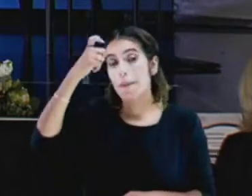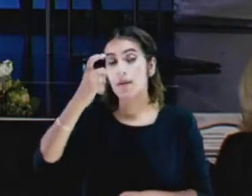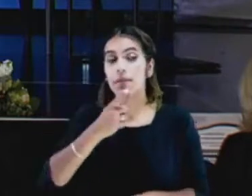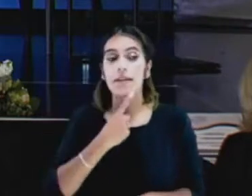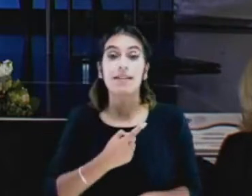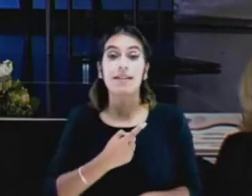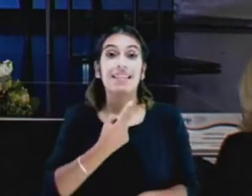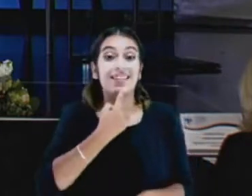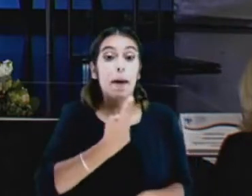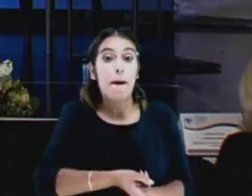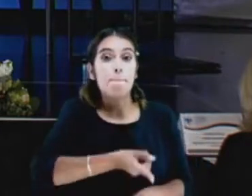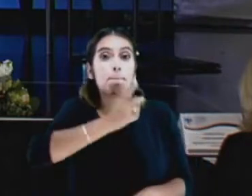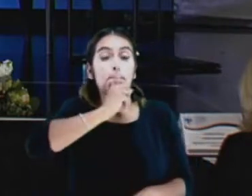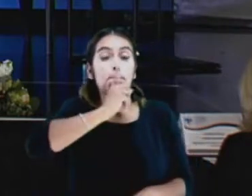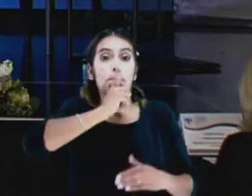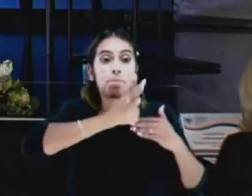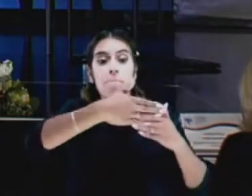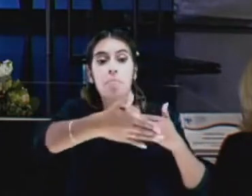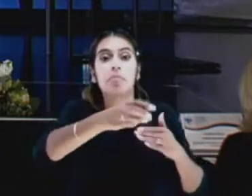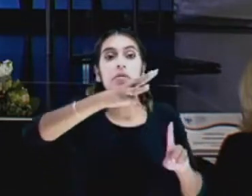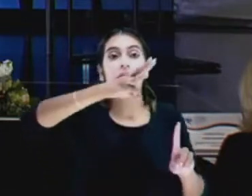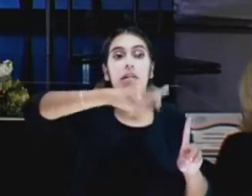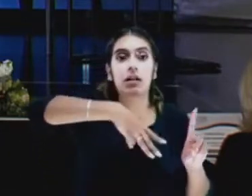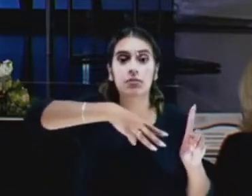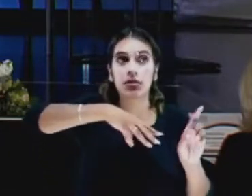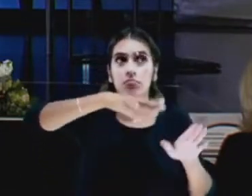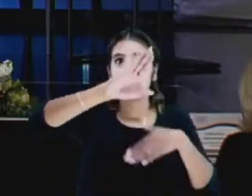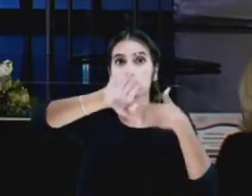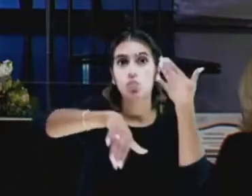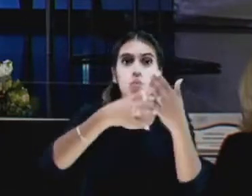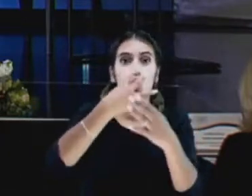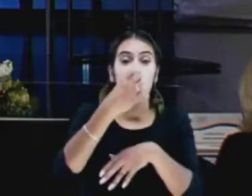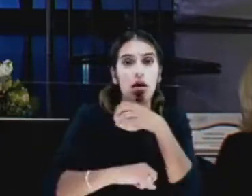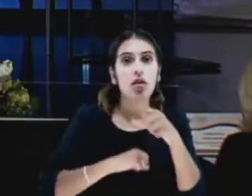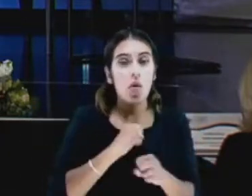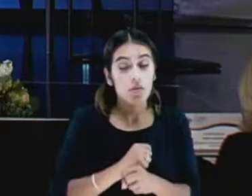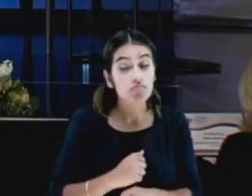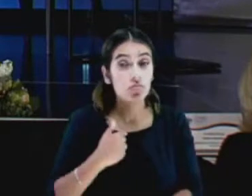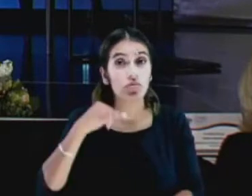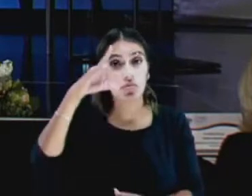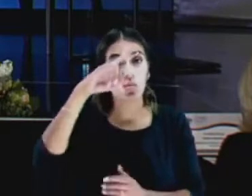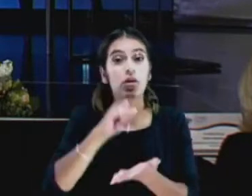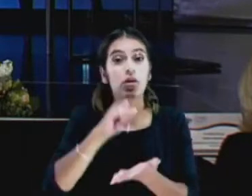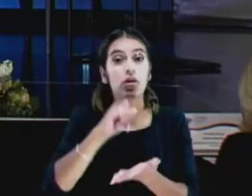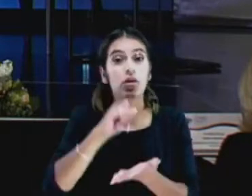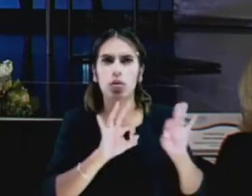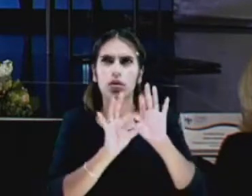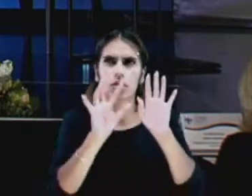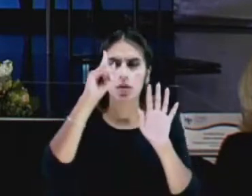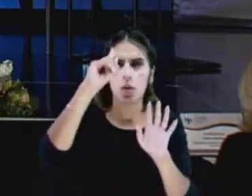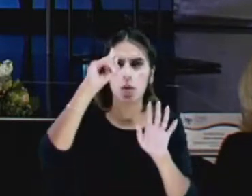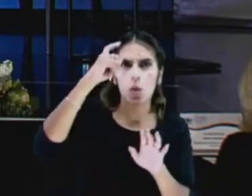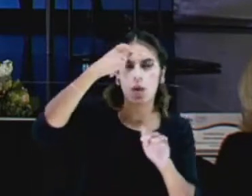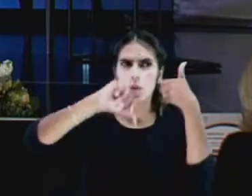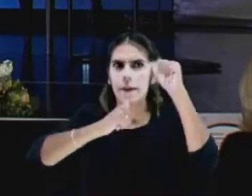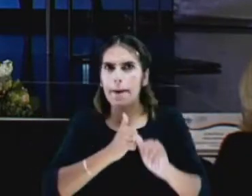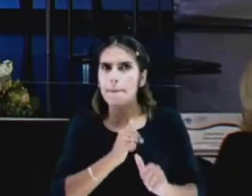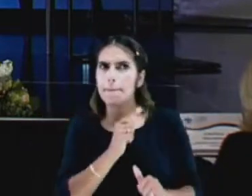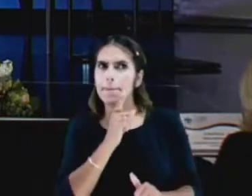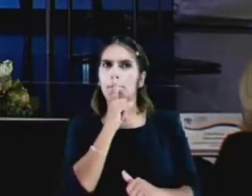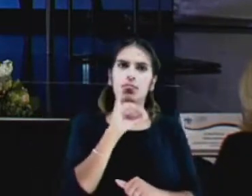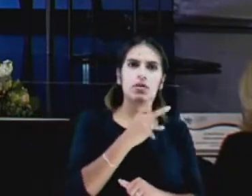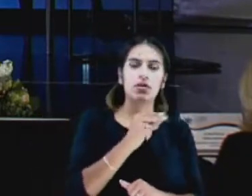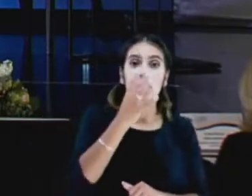con prórroga express hasta por cuatro años yo soy un convencido de que es importante mantener la reserva criterio del gobierno porque el gobierno de pronto no nos